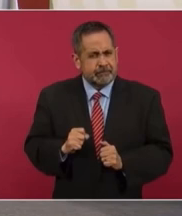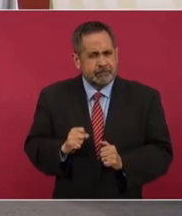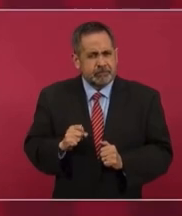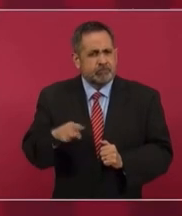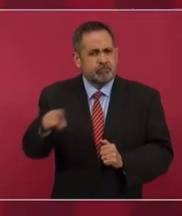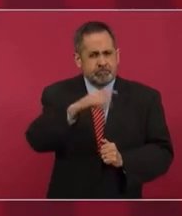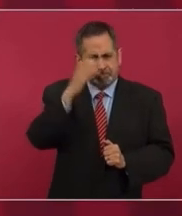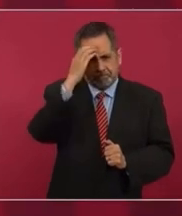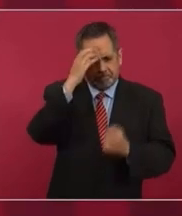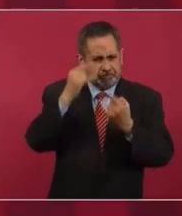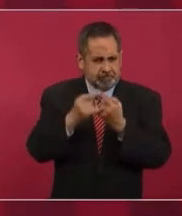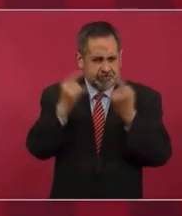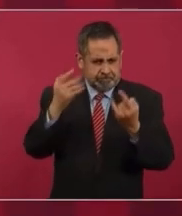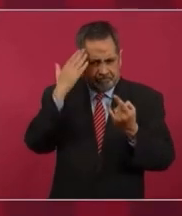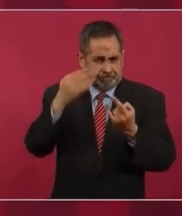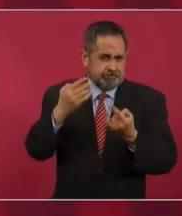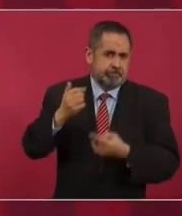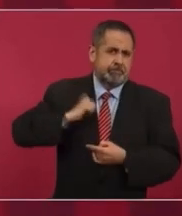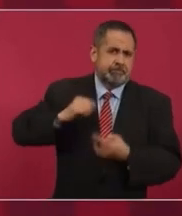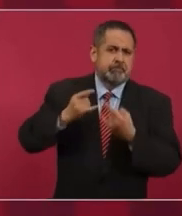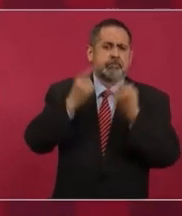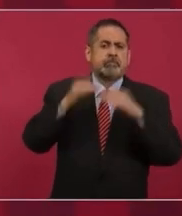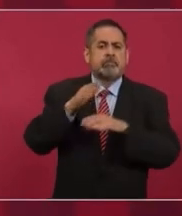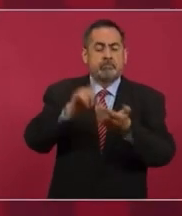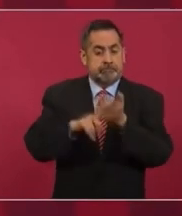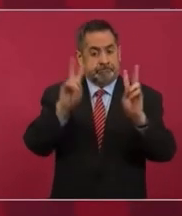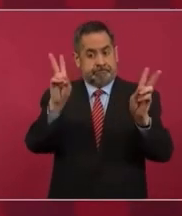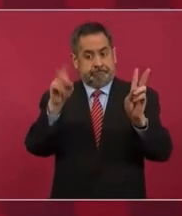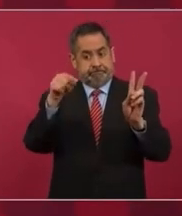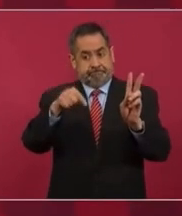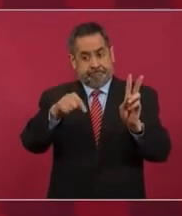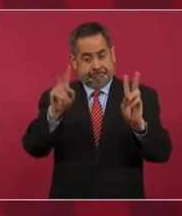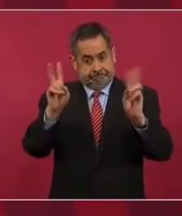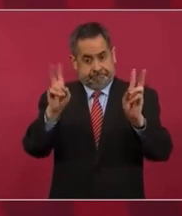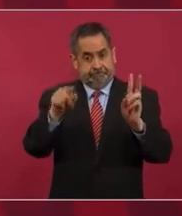ustedes conozcan la historia sobre el tema.